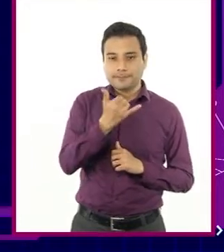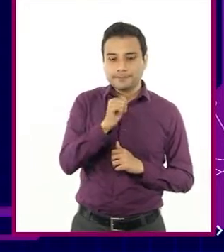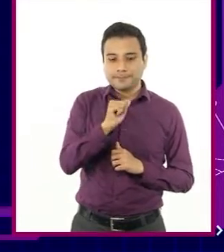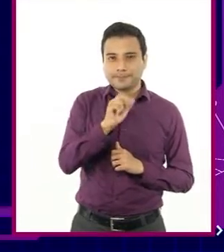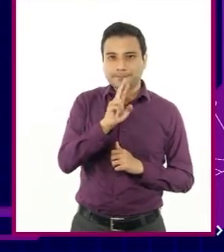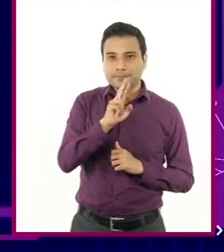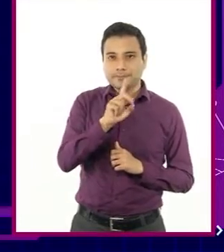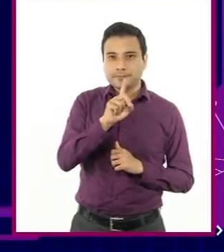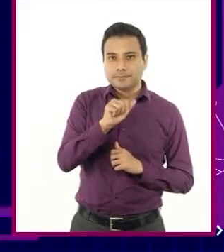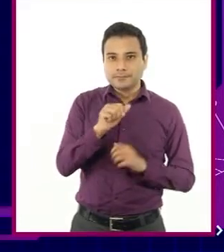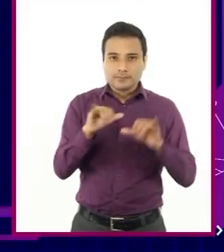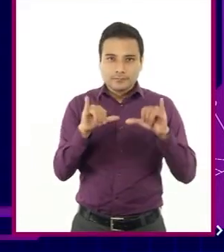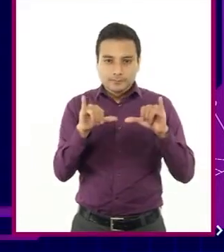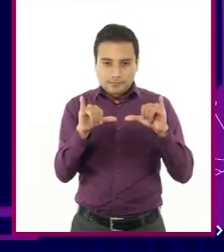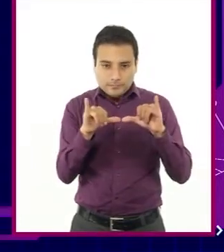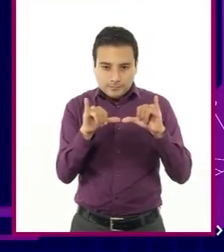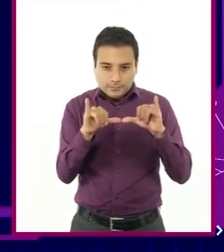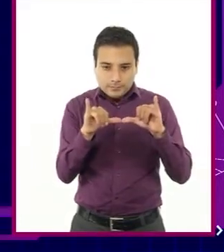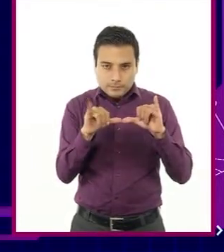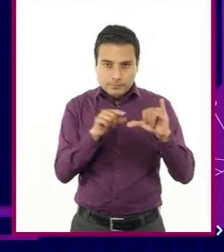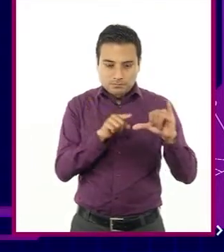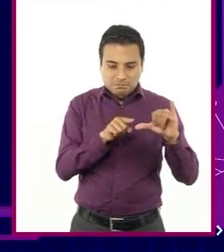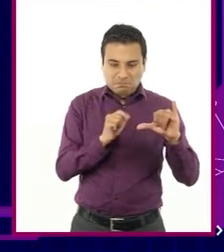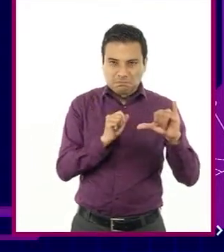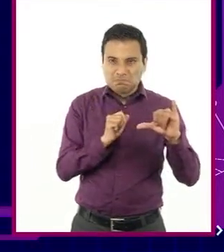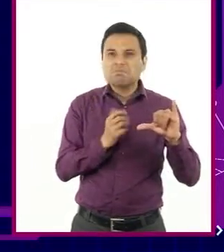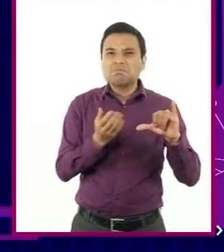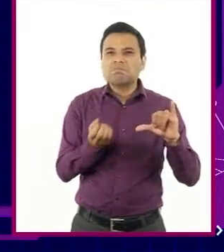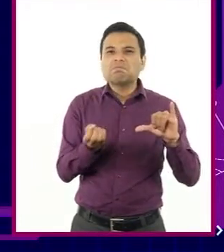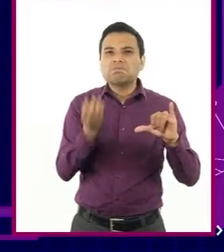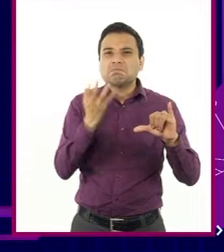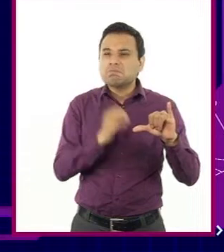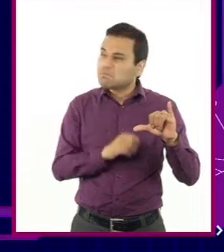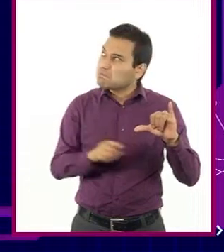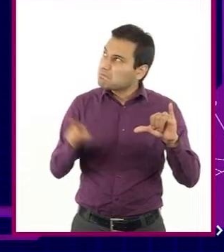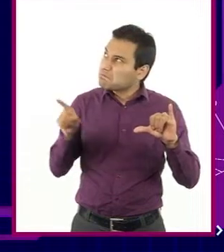el metro. En la imagen se muestra que una yarda equivale a